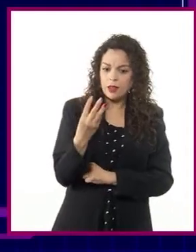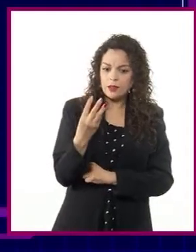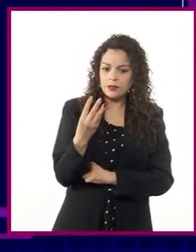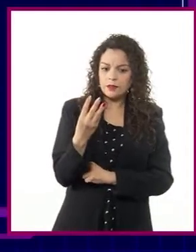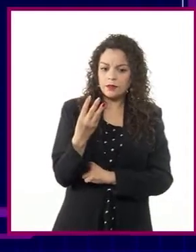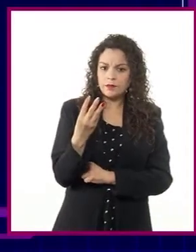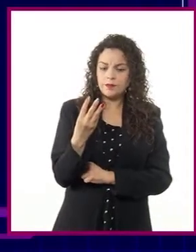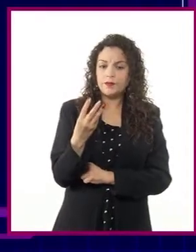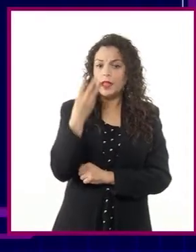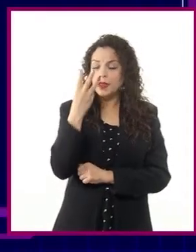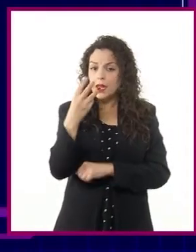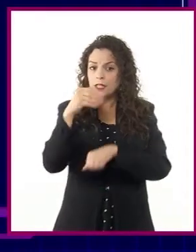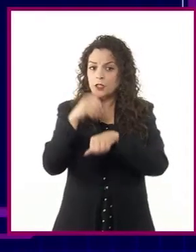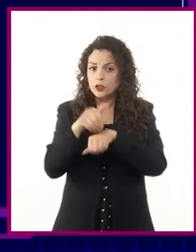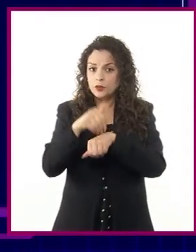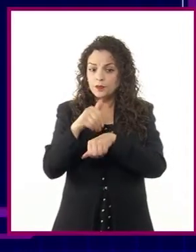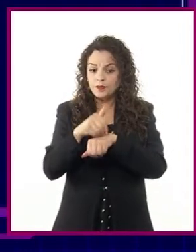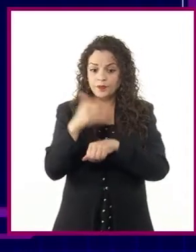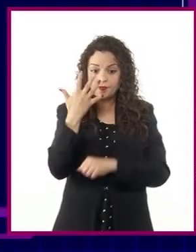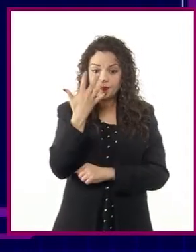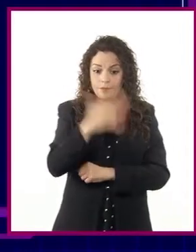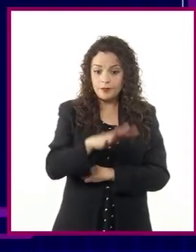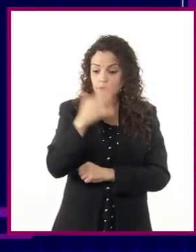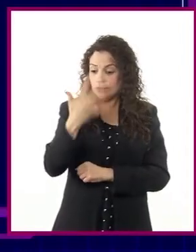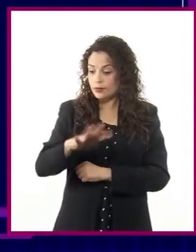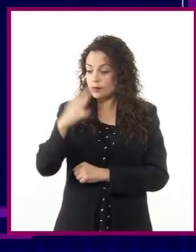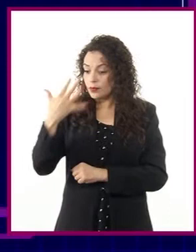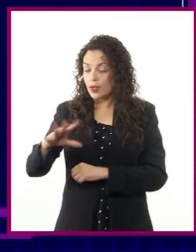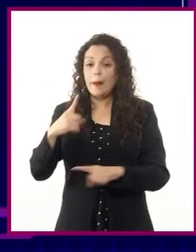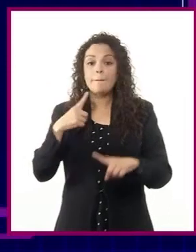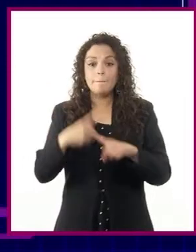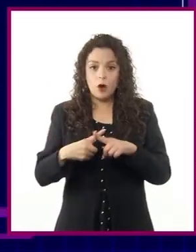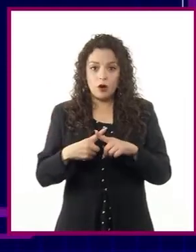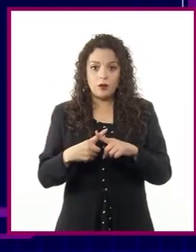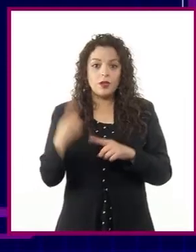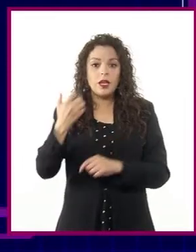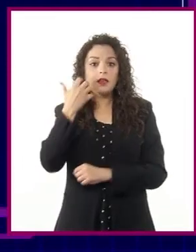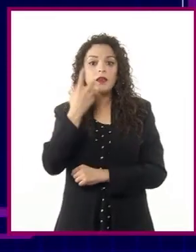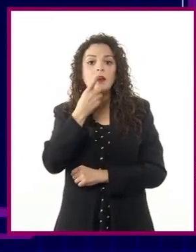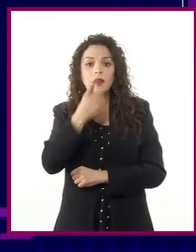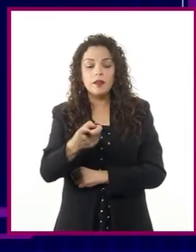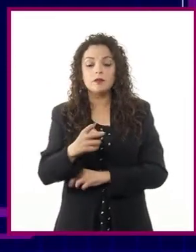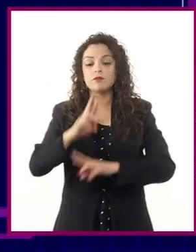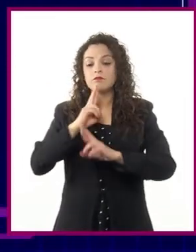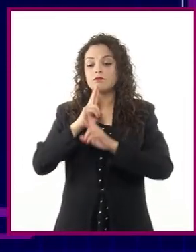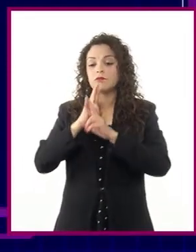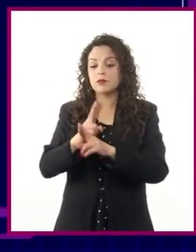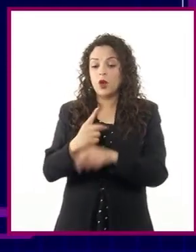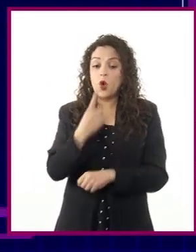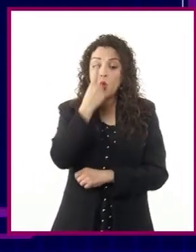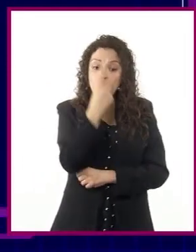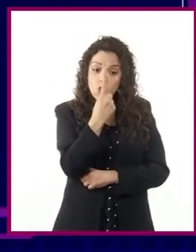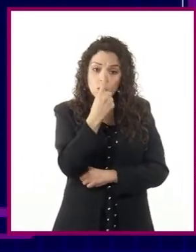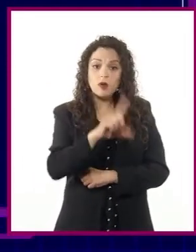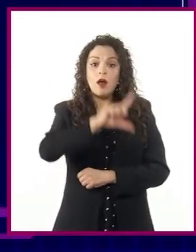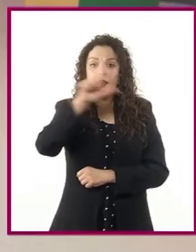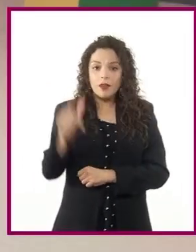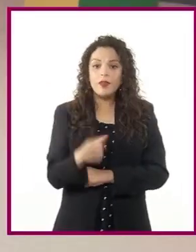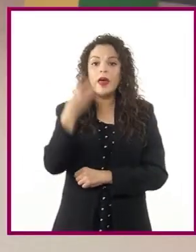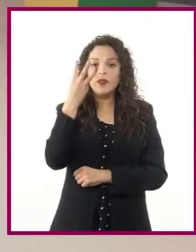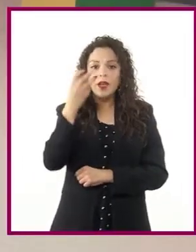decir, 3 números 10 los que se multiplican. Por lo tanto, el resultado es el 1 seguido de 3